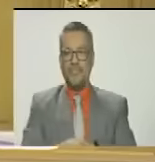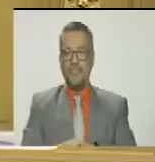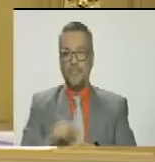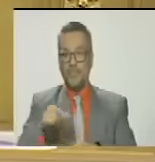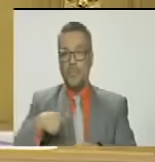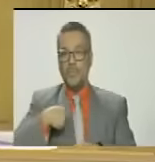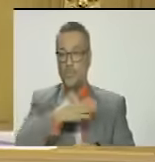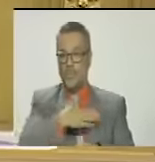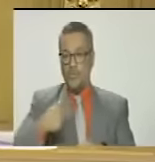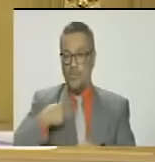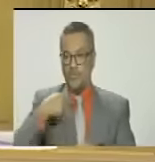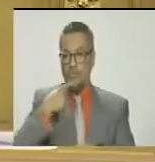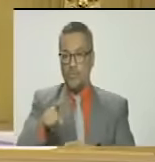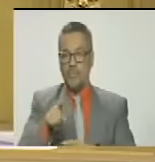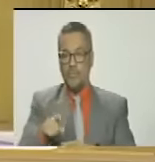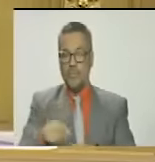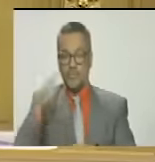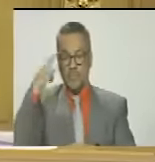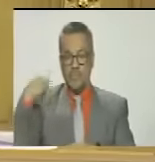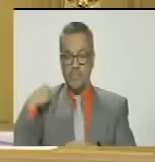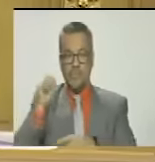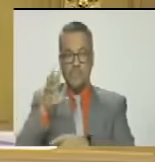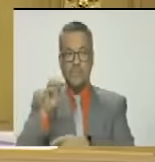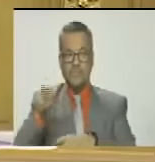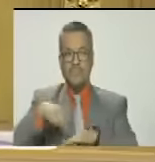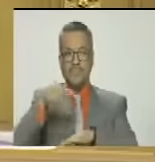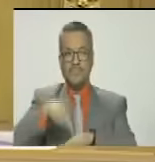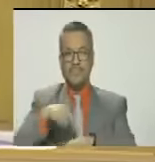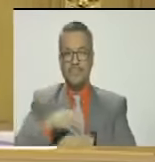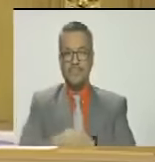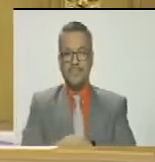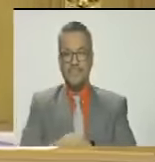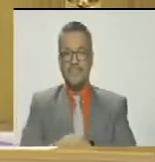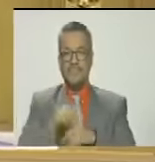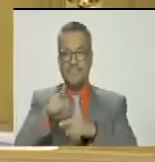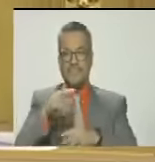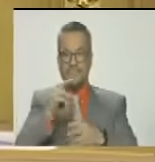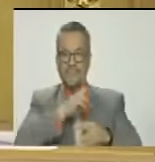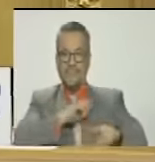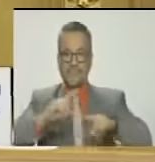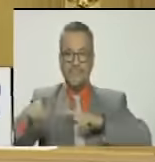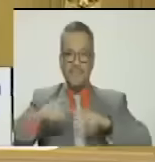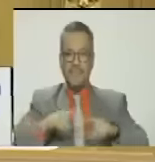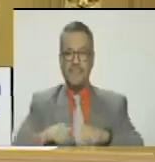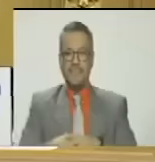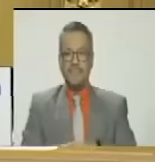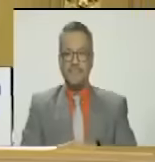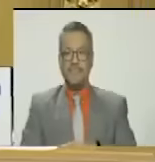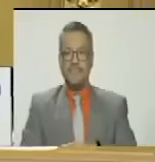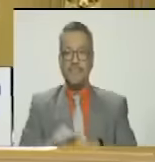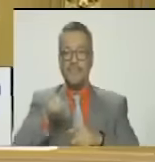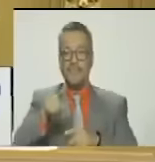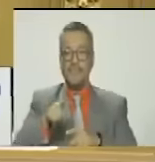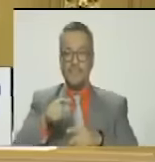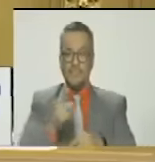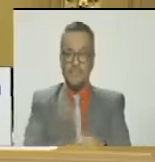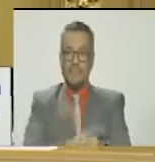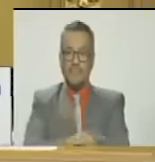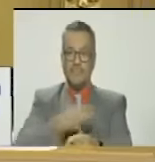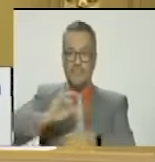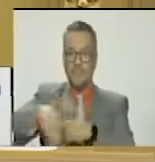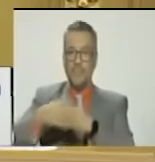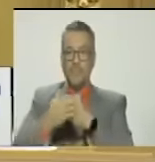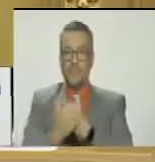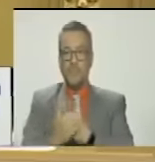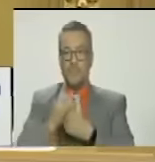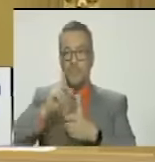Yo quiero proponer ante esta honorable Asamblea Nacional que esta Junta Directiva, dirigida por el hermano Jorge,